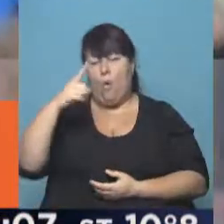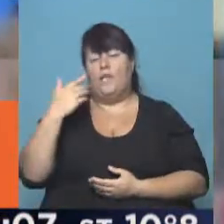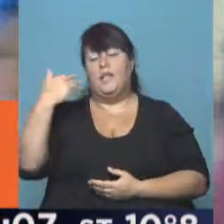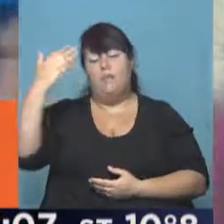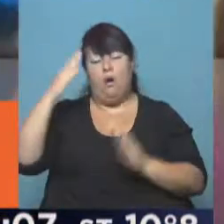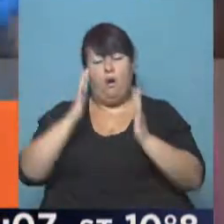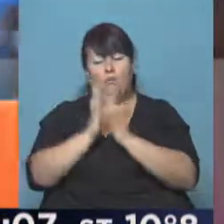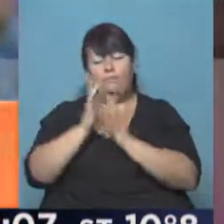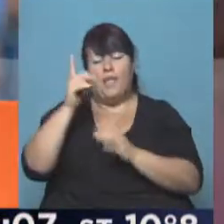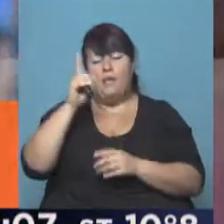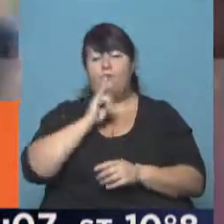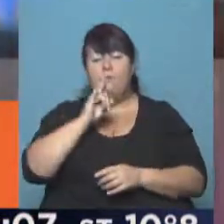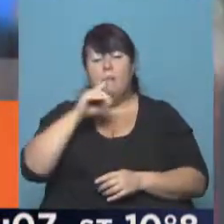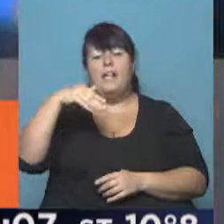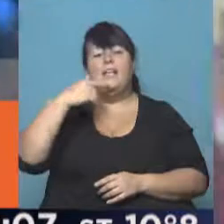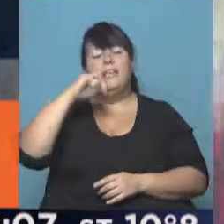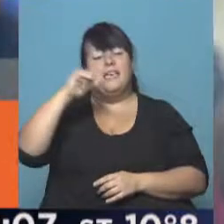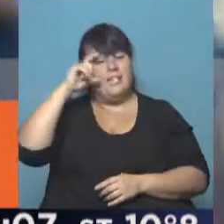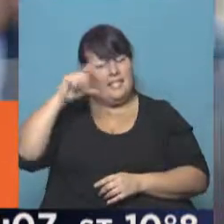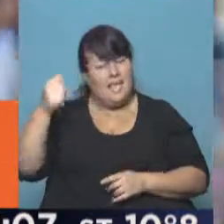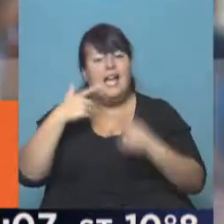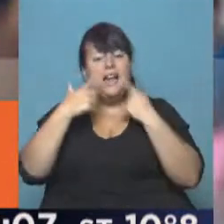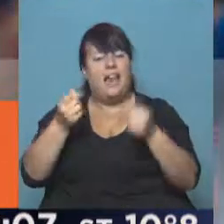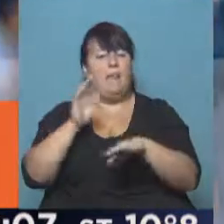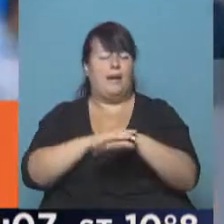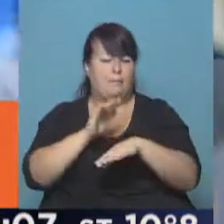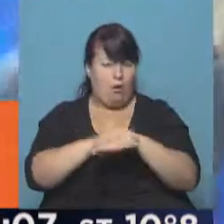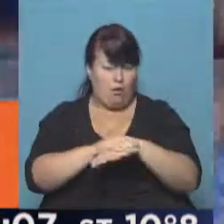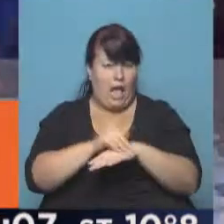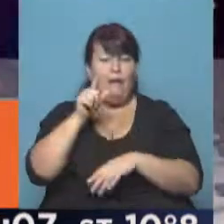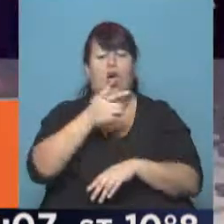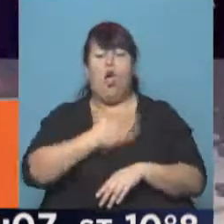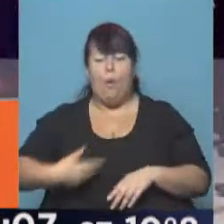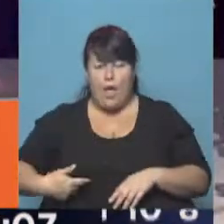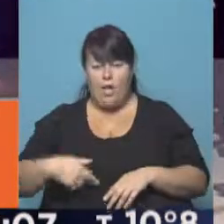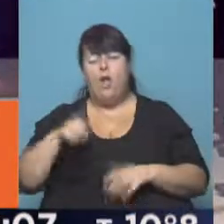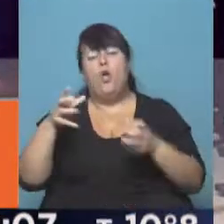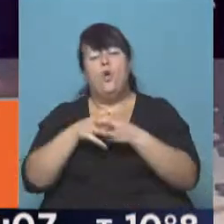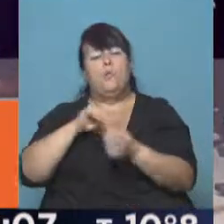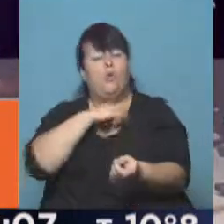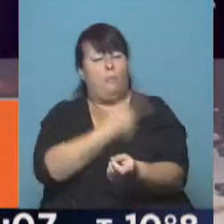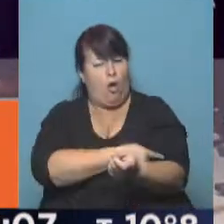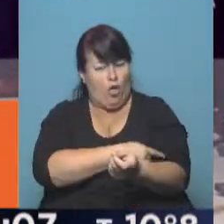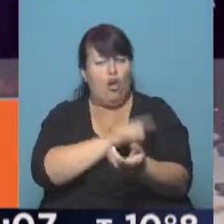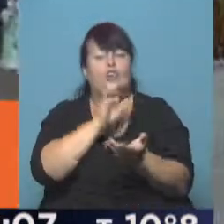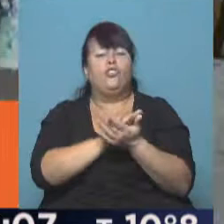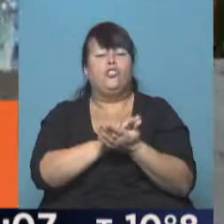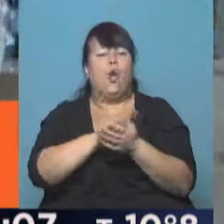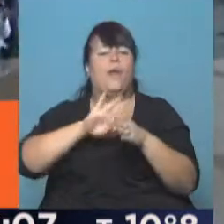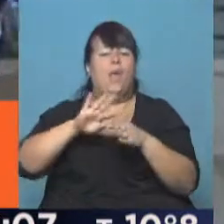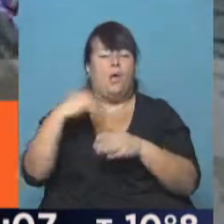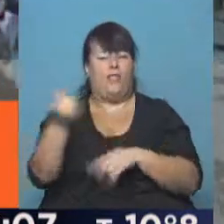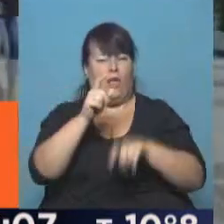arzobispo de Tucumán, Monseñor Alfredo Seca reclamó las responsabilidades a gobernantes y sectores de poder en relación con la deuda